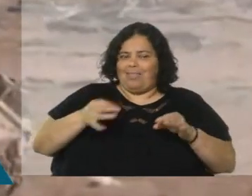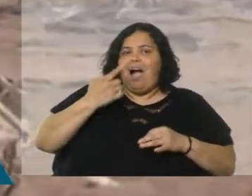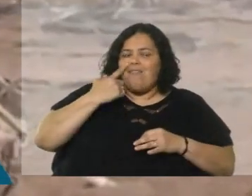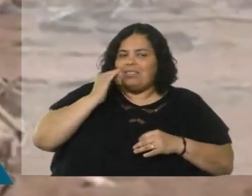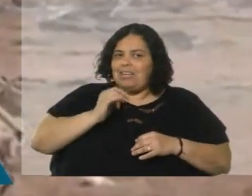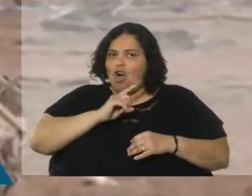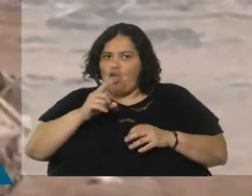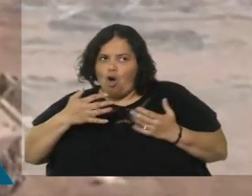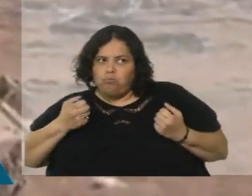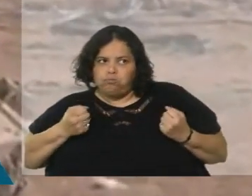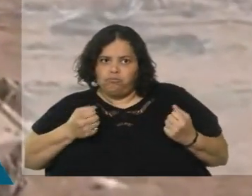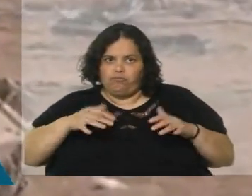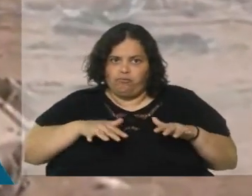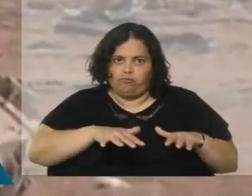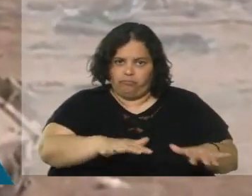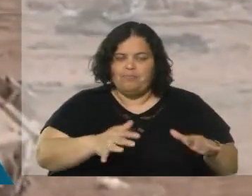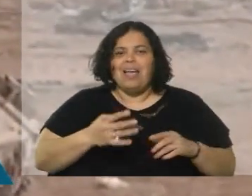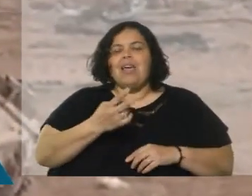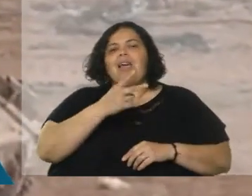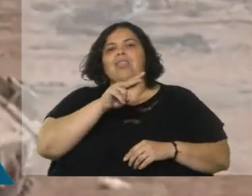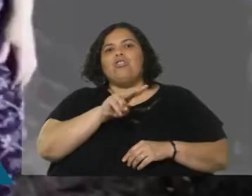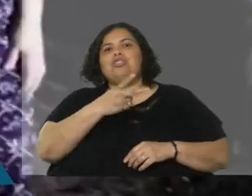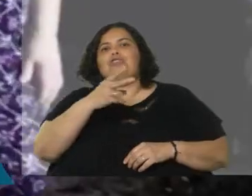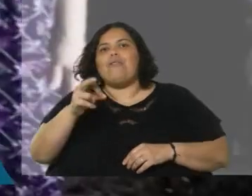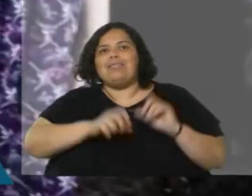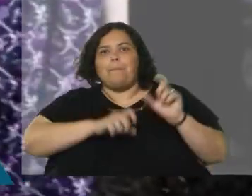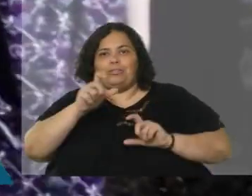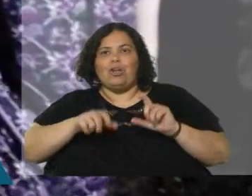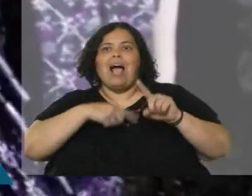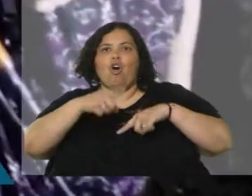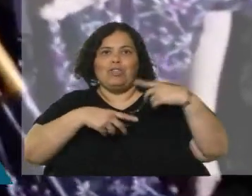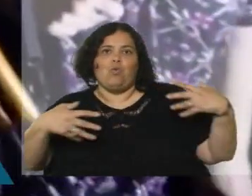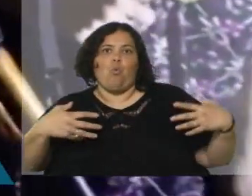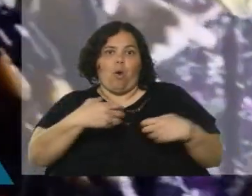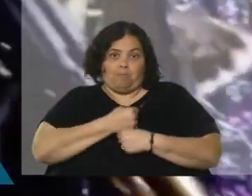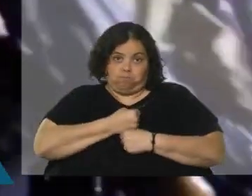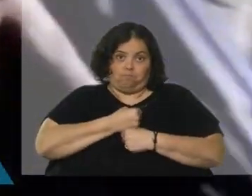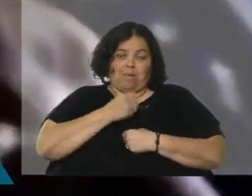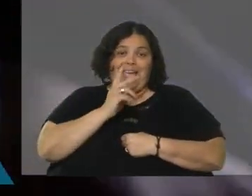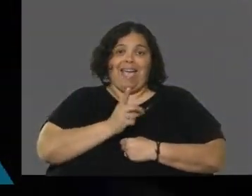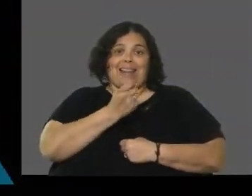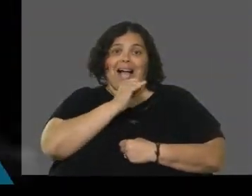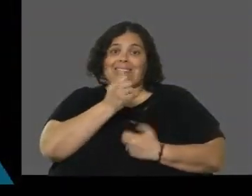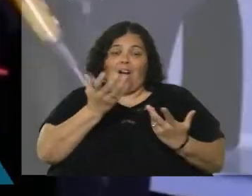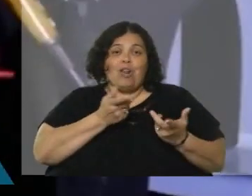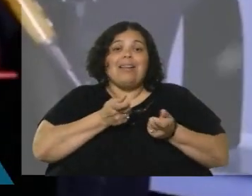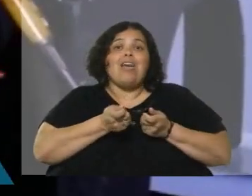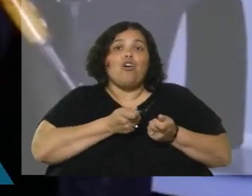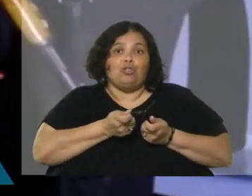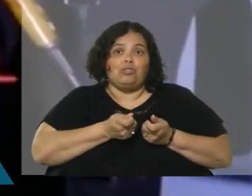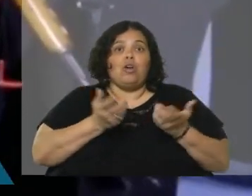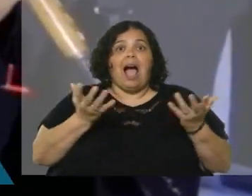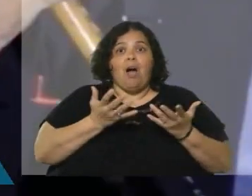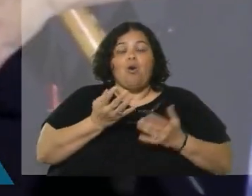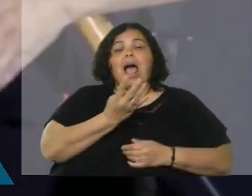de los al menos 220 Rehenes que siguen cautivos en gasa cuya Liberación se está negociando el grupo terrorista jamás liberó a